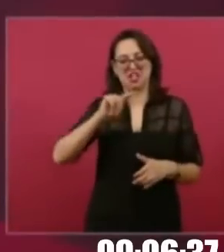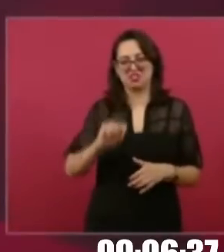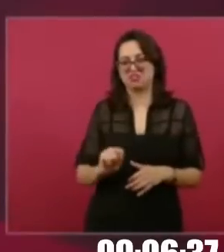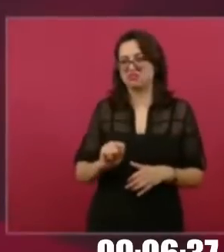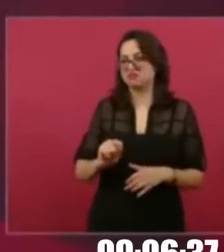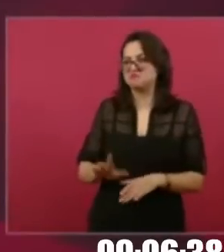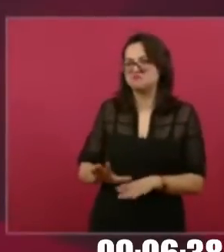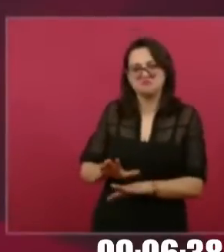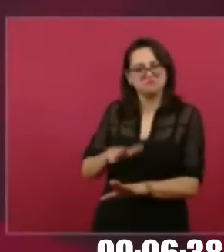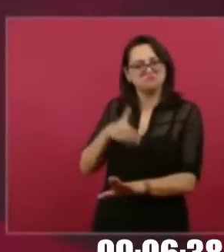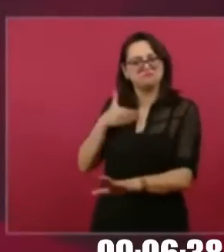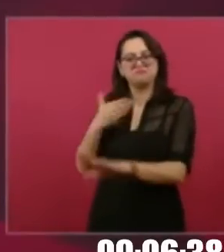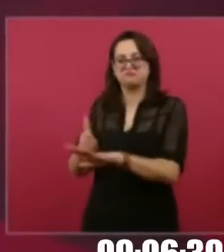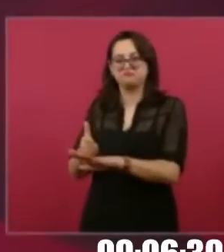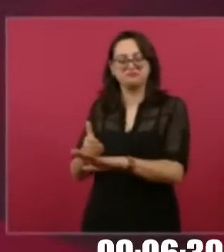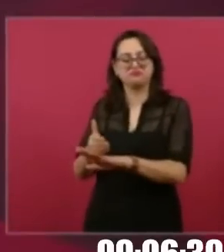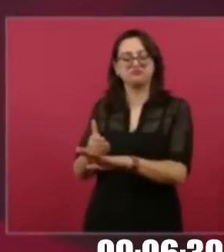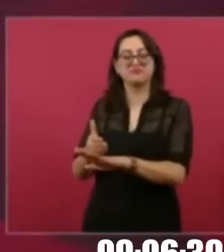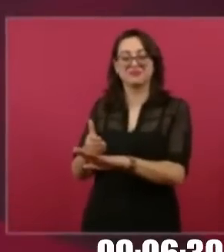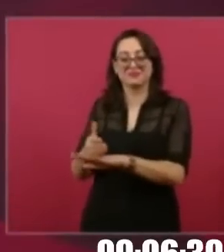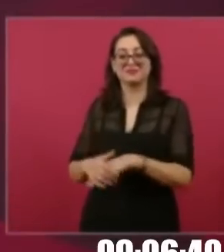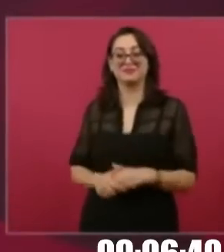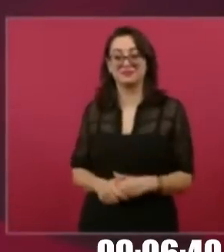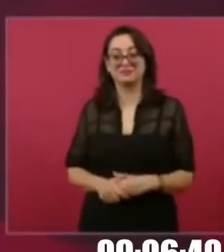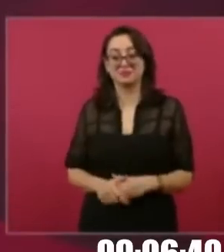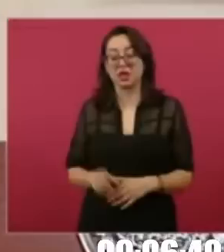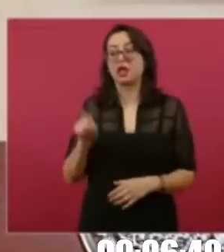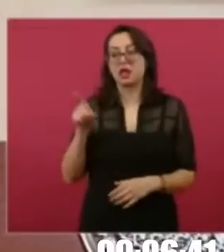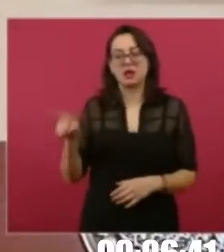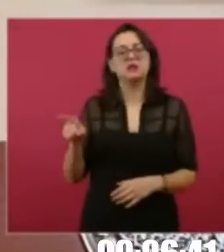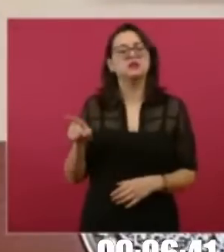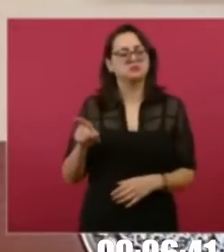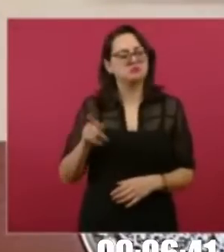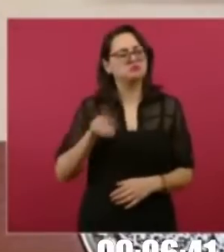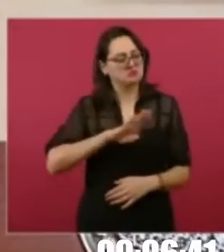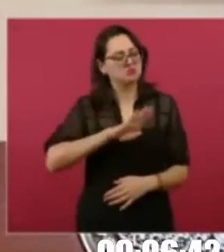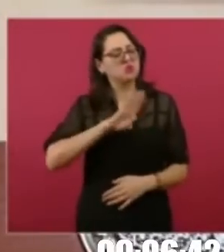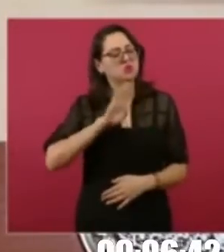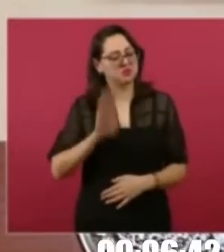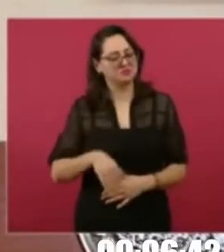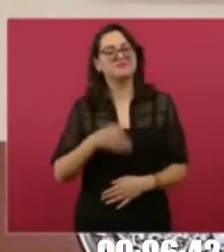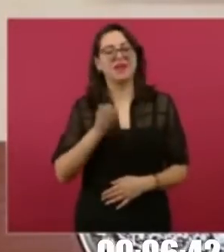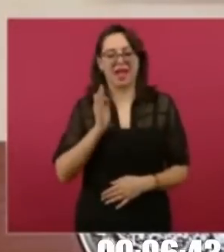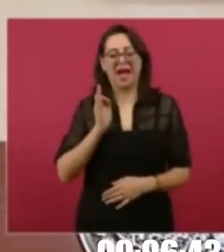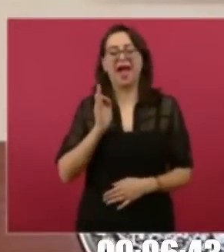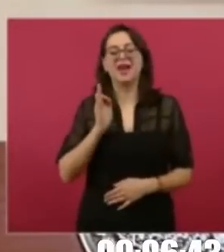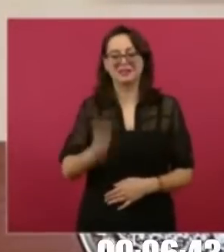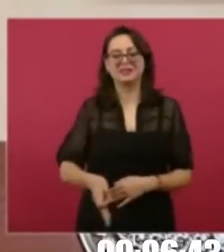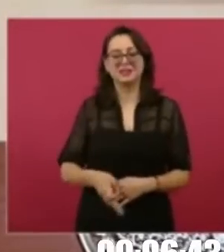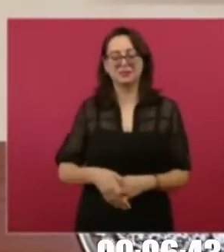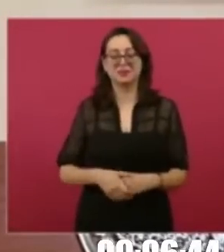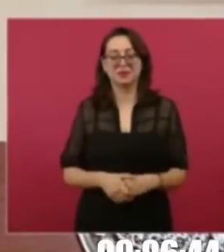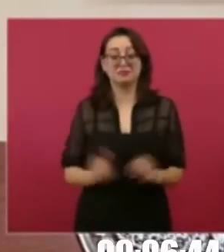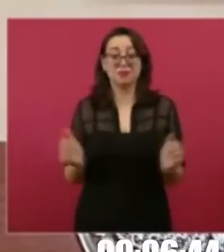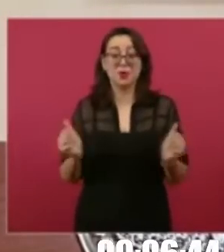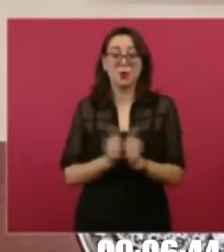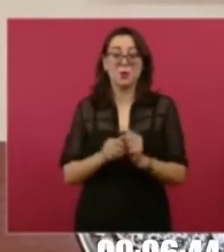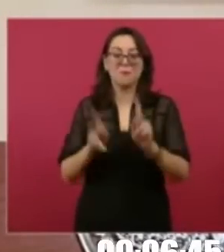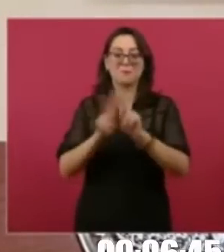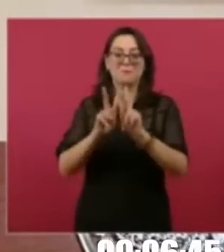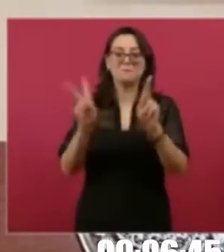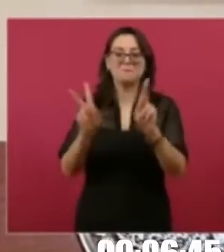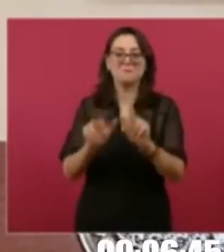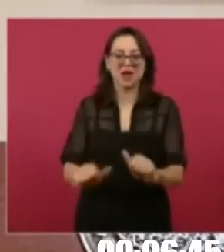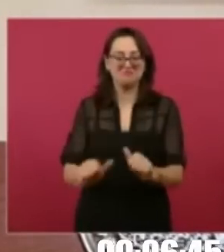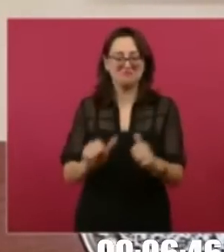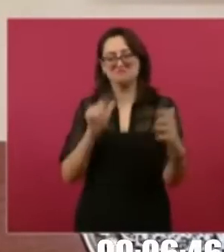Entonces él ofreció su vida por la democracia y por esa vía pacífica